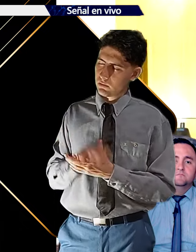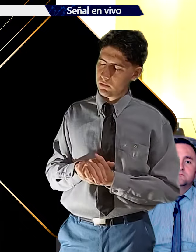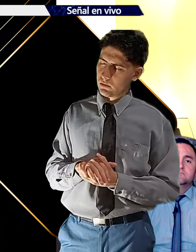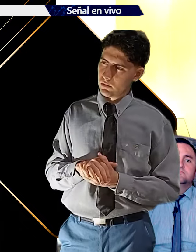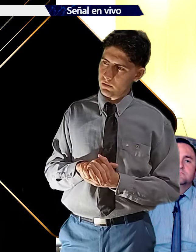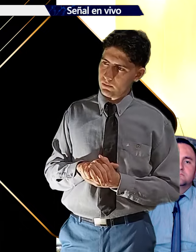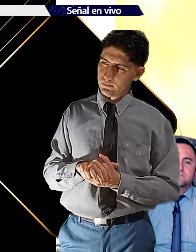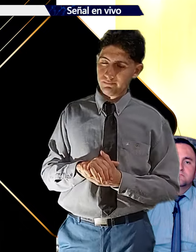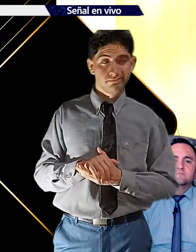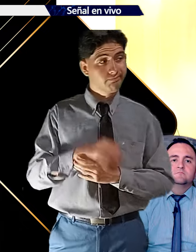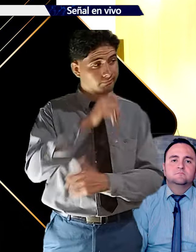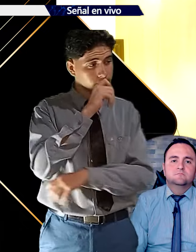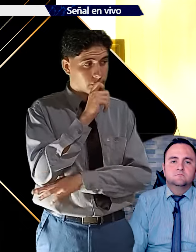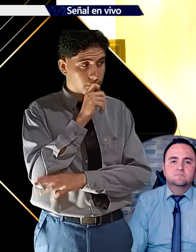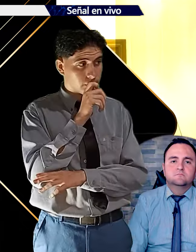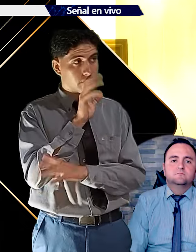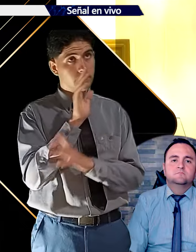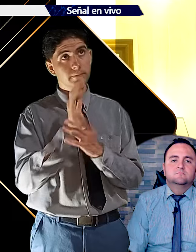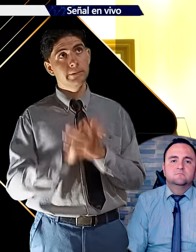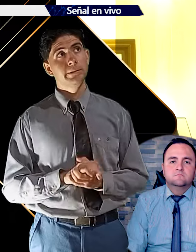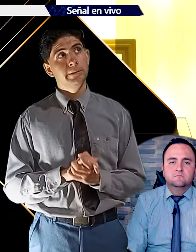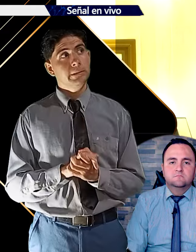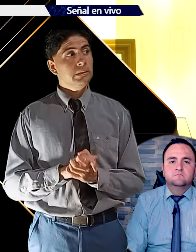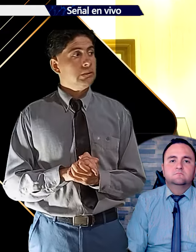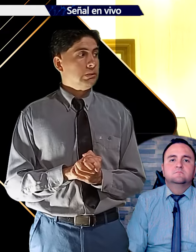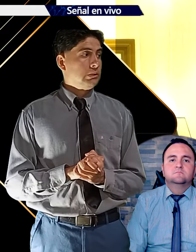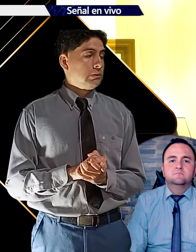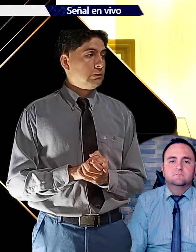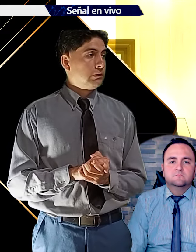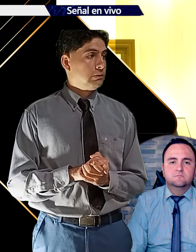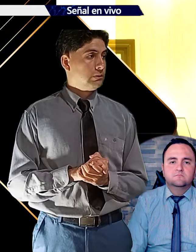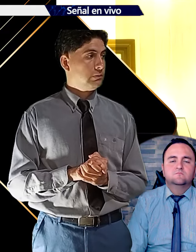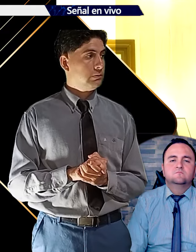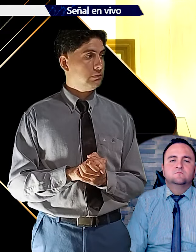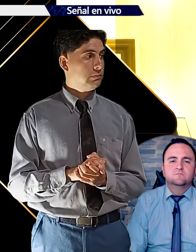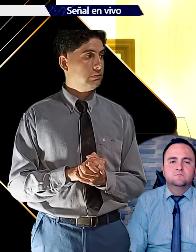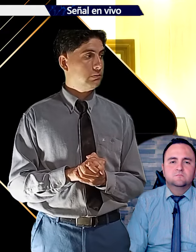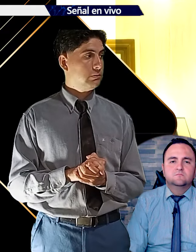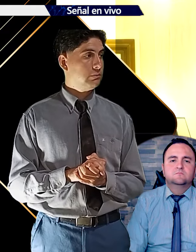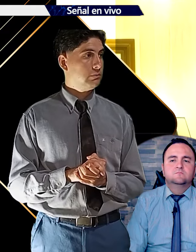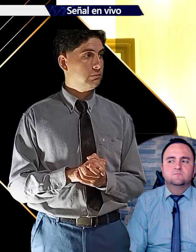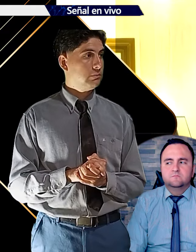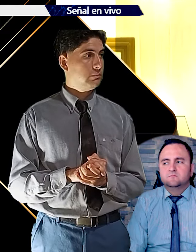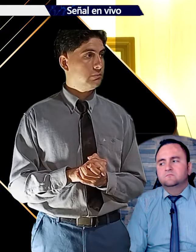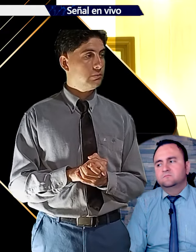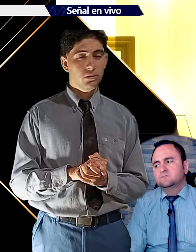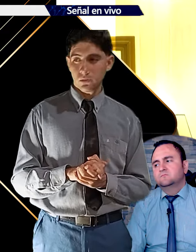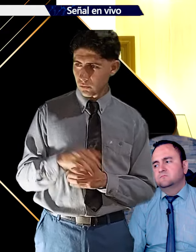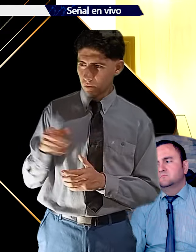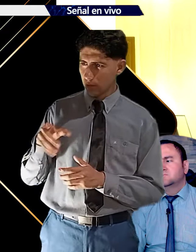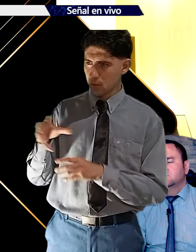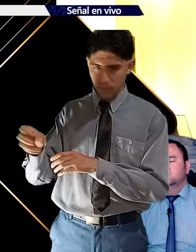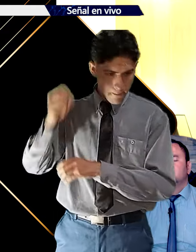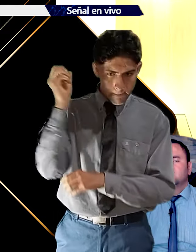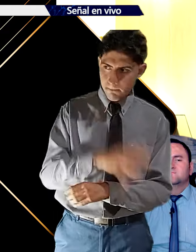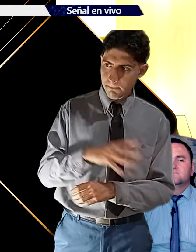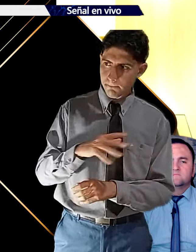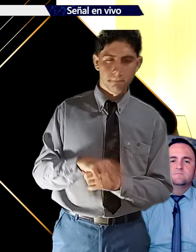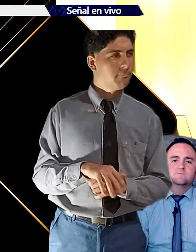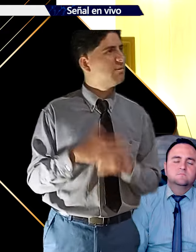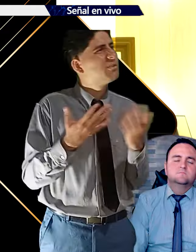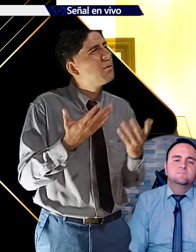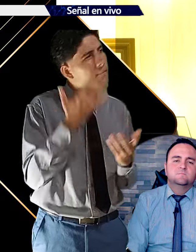dicho, me la dio el muchacho? A ver, te voy a dejar que pienses. No, mami, pues no, ¿tú crees que yo hubiera agarrado esa